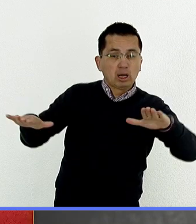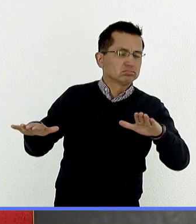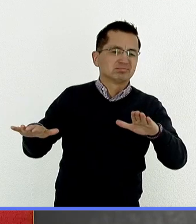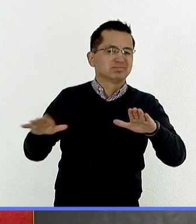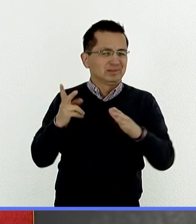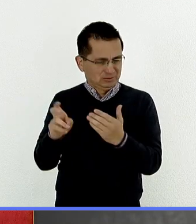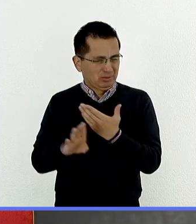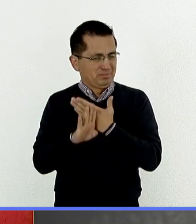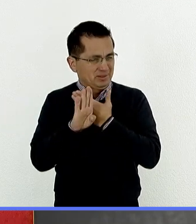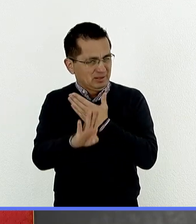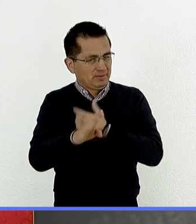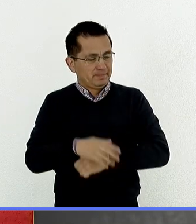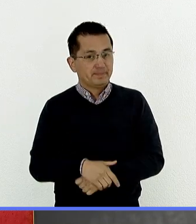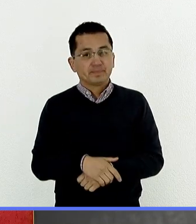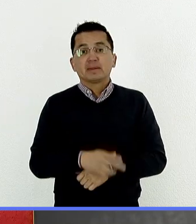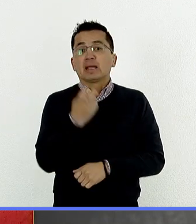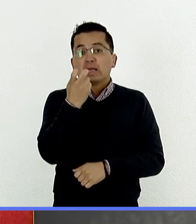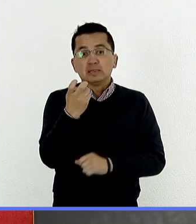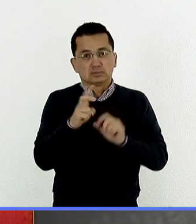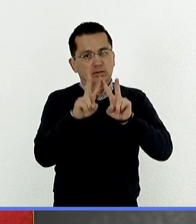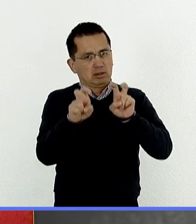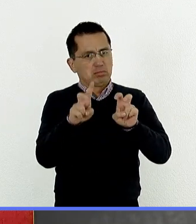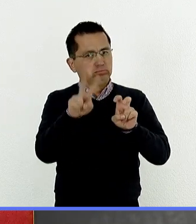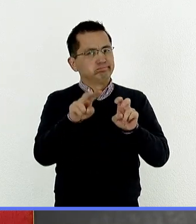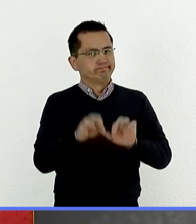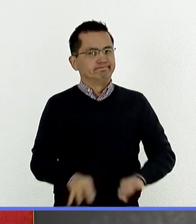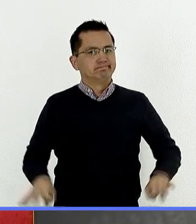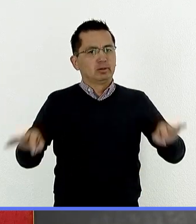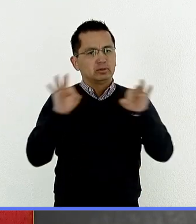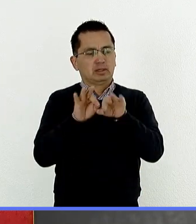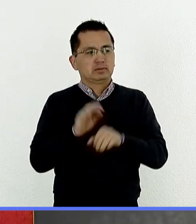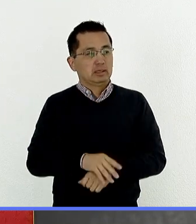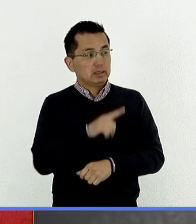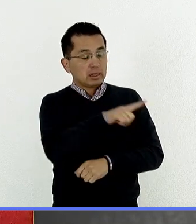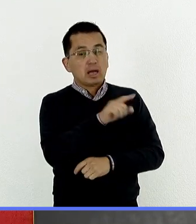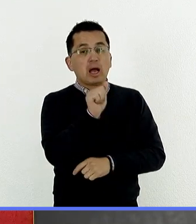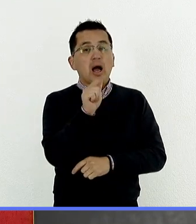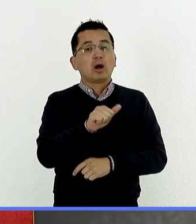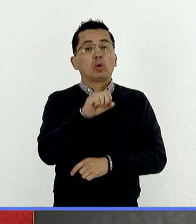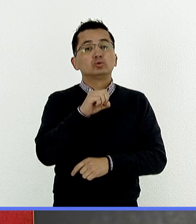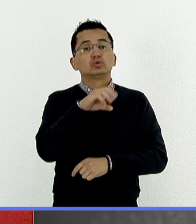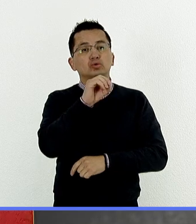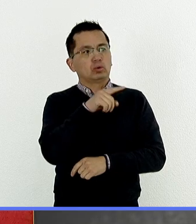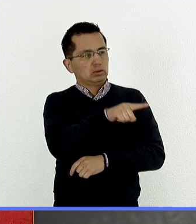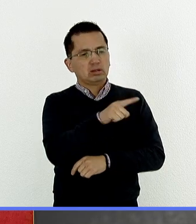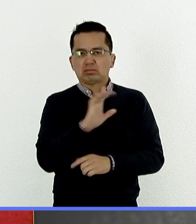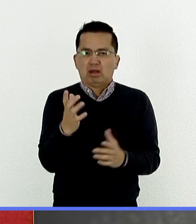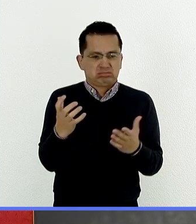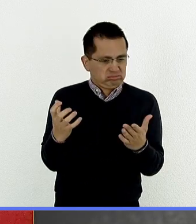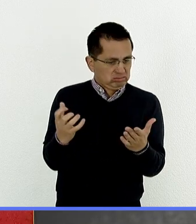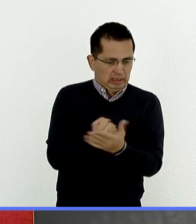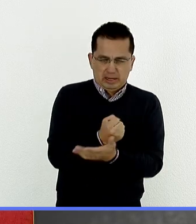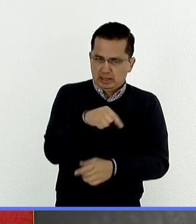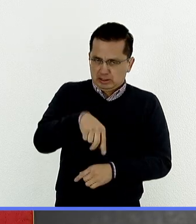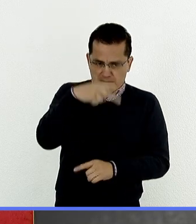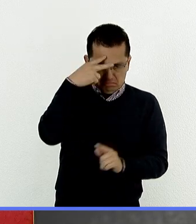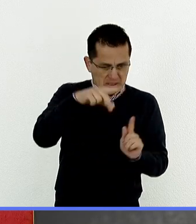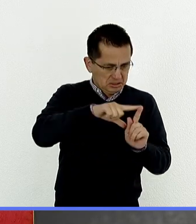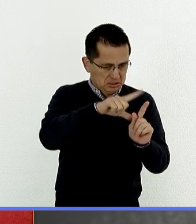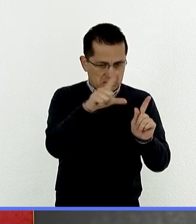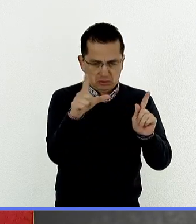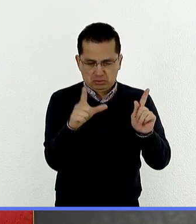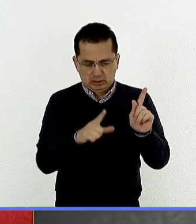importante el desarrollo de Alonso fue también muy importante ganó claramente a nivel nacional